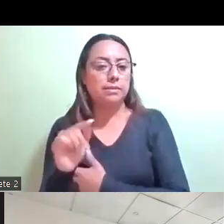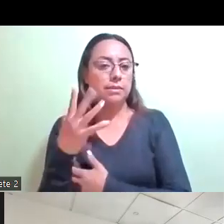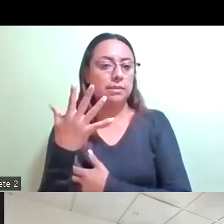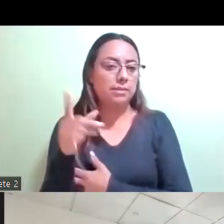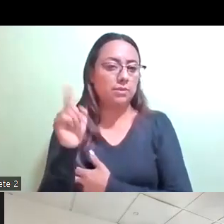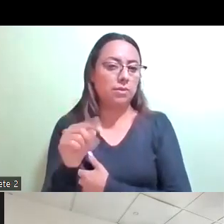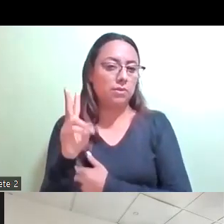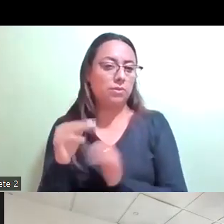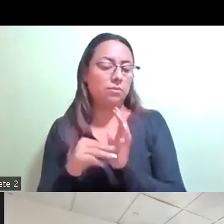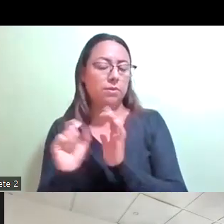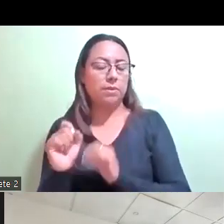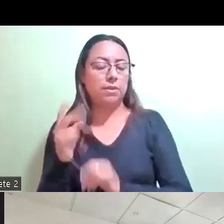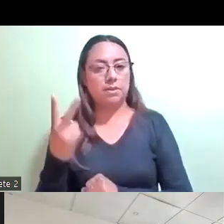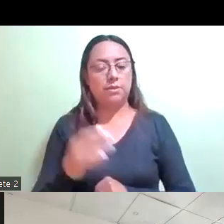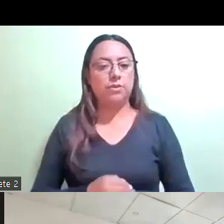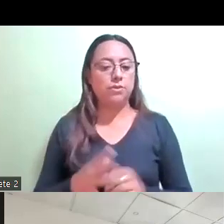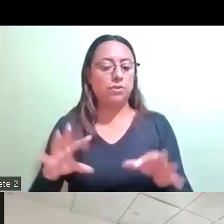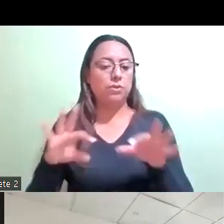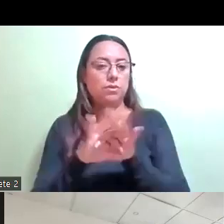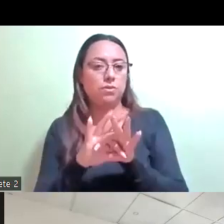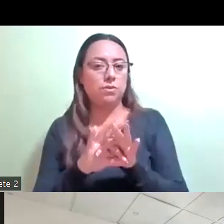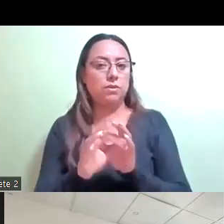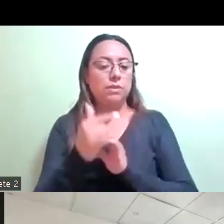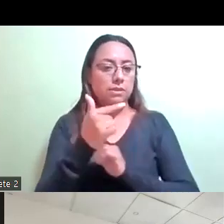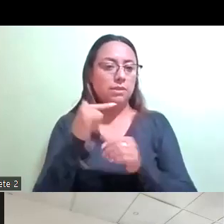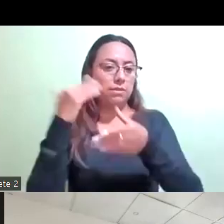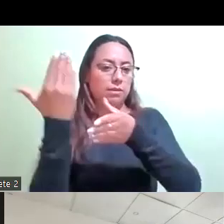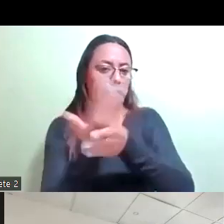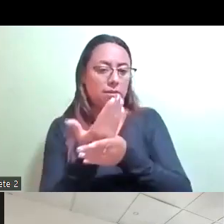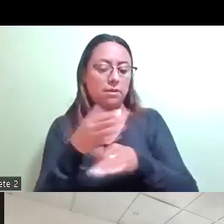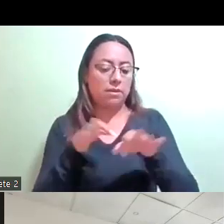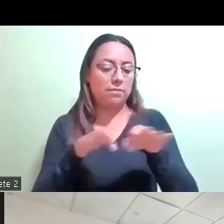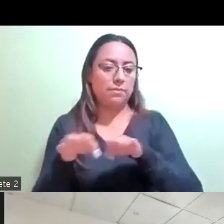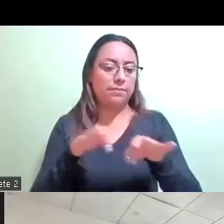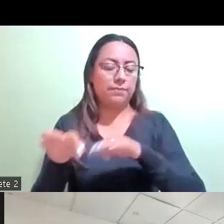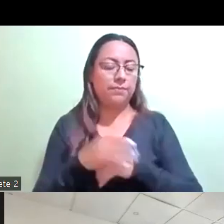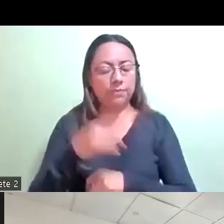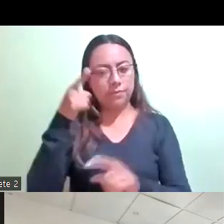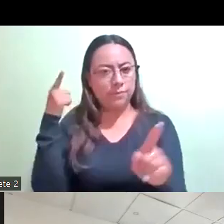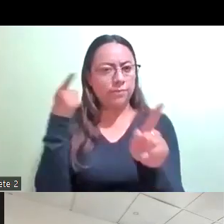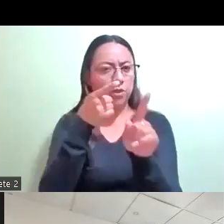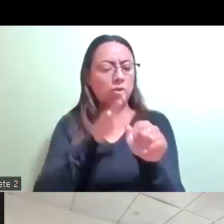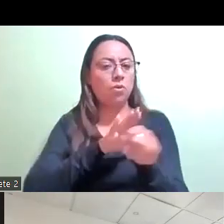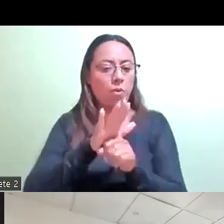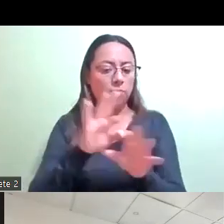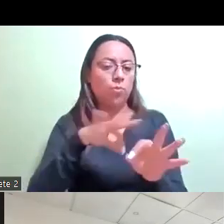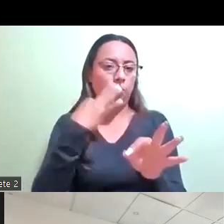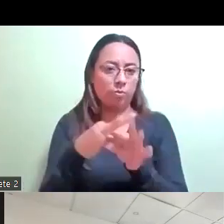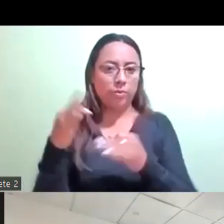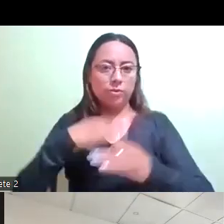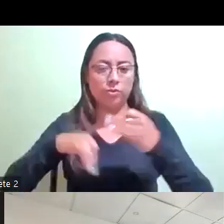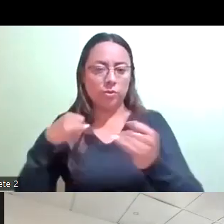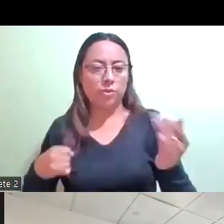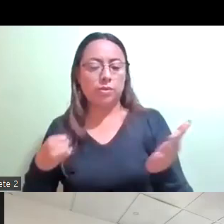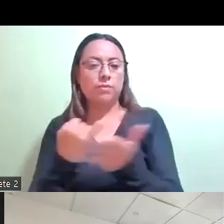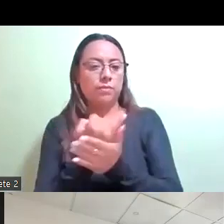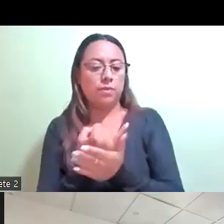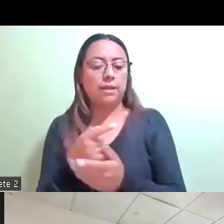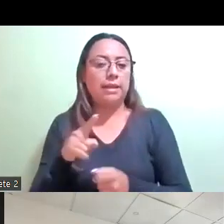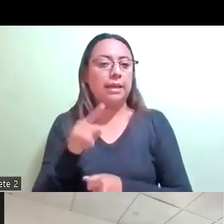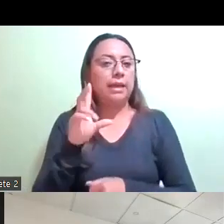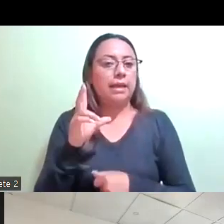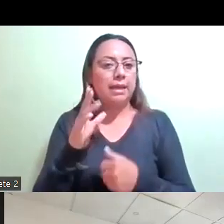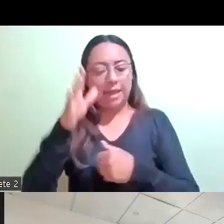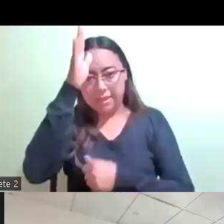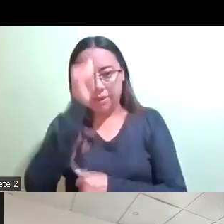RR.IP.1575/2022, el cual corresponde al anexo 7 de la carpeta de trabajo. Con el propósito de dar cumplimiento a la resolución dictada dentro del recurso de inconformidad